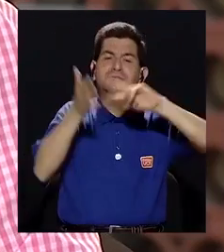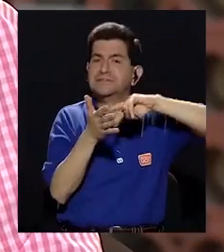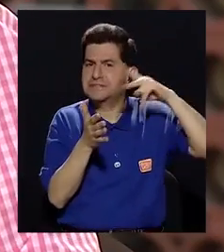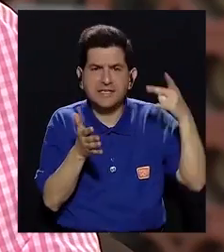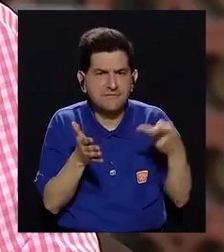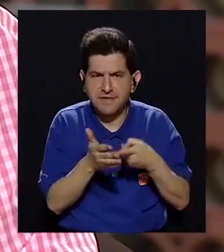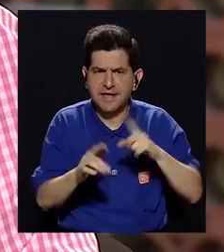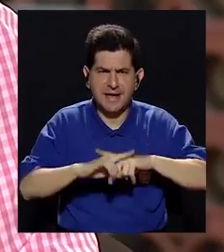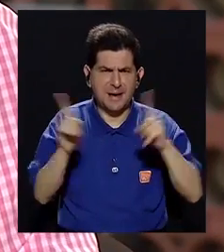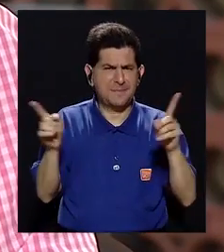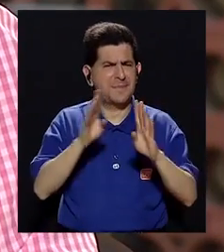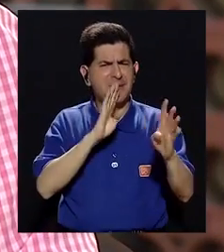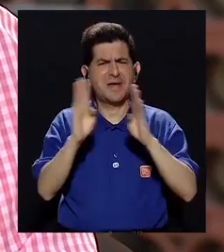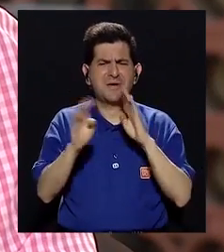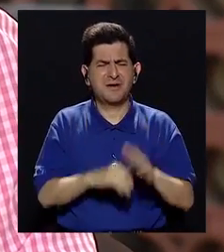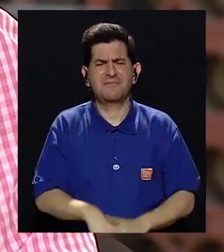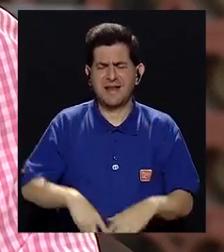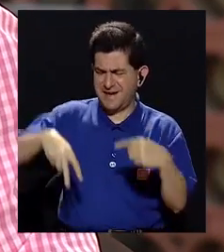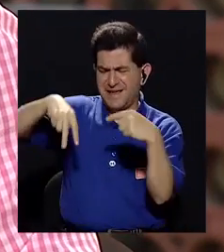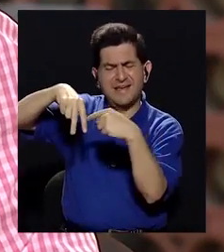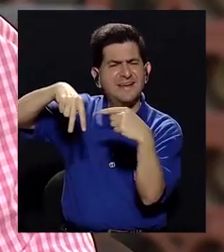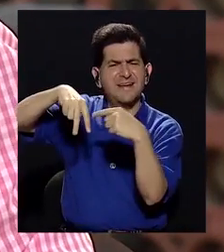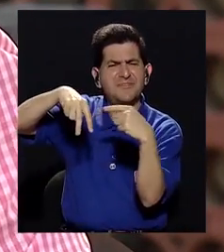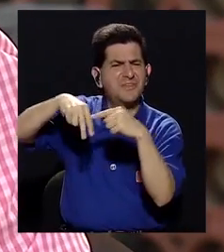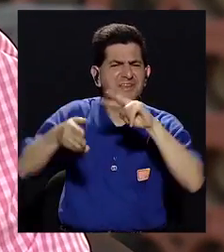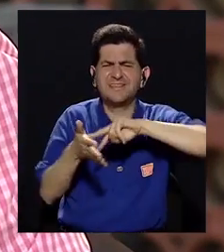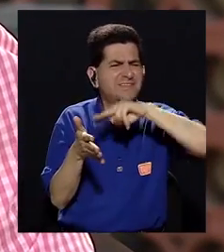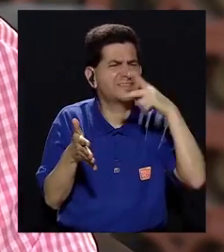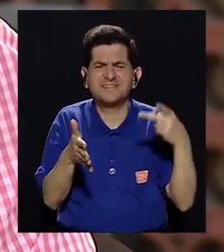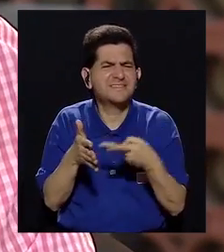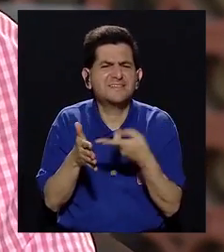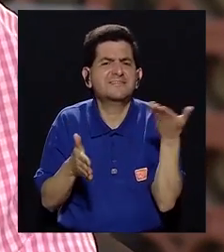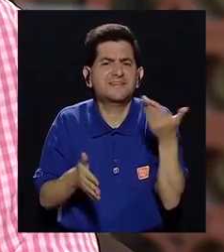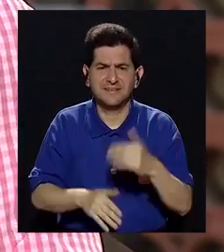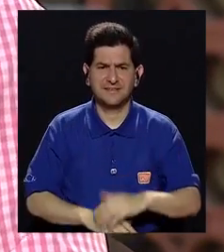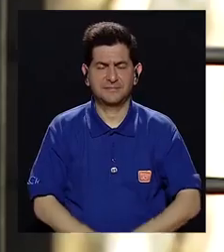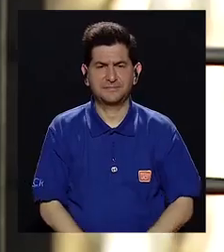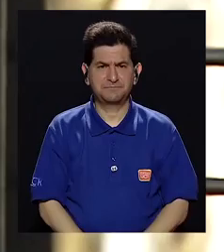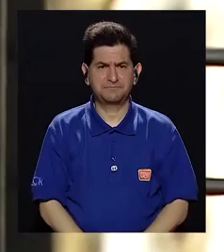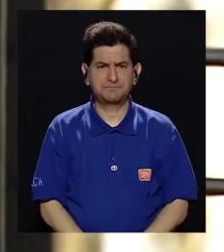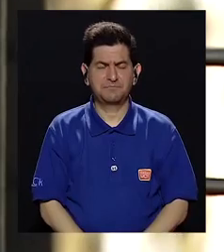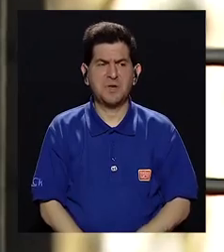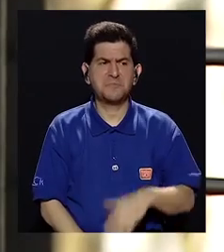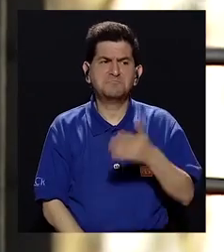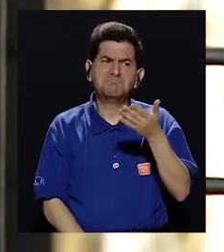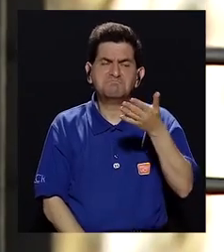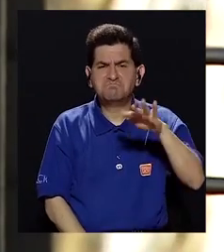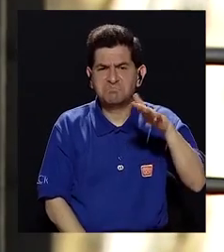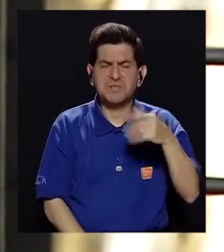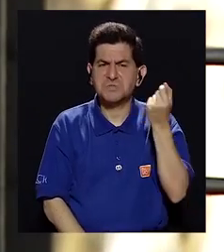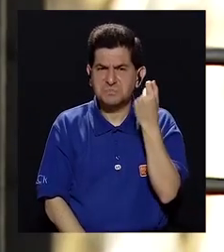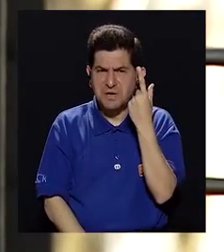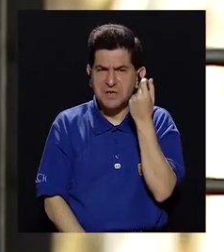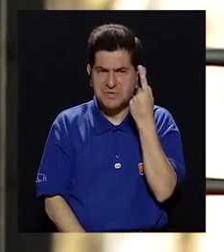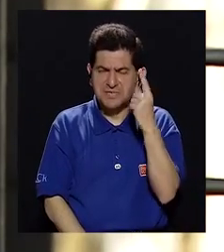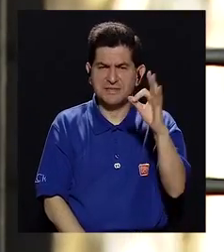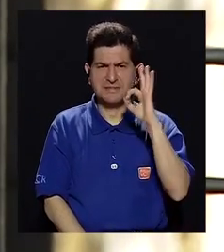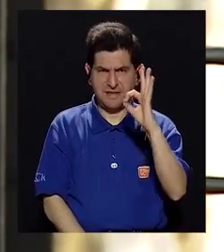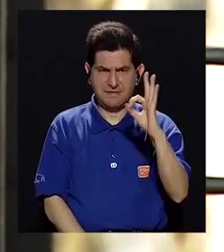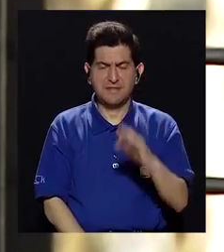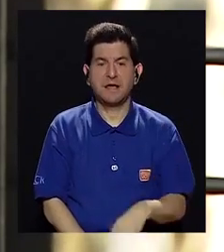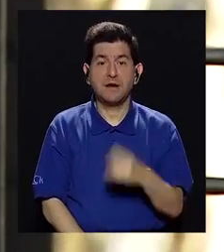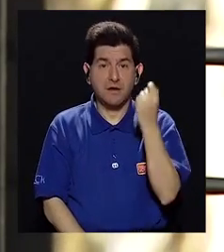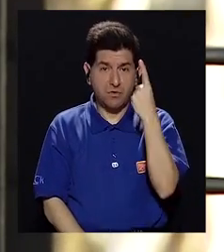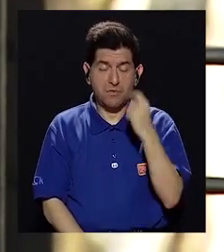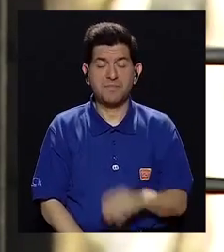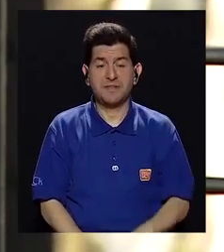de lo que representa, pero cuando hablamos de desgaste de rodillas, ¿de qué estamos hablando propiamente? Sí, claro, más o menos, para entender bien esto,